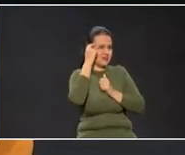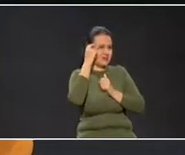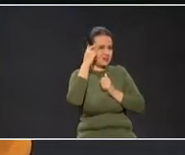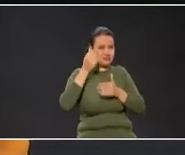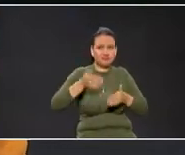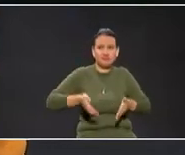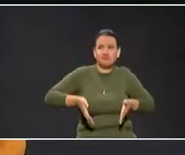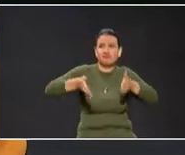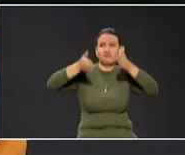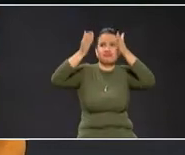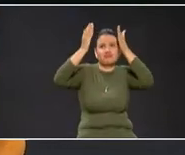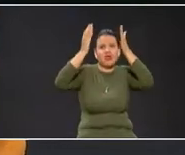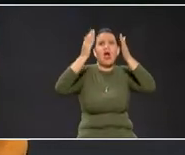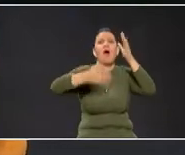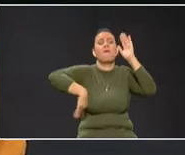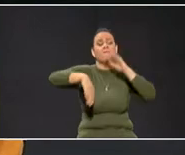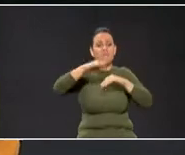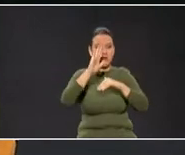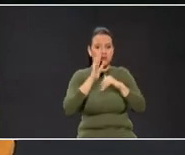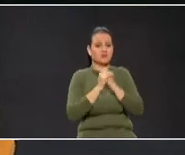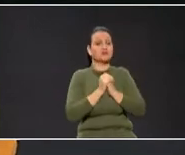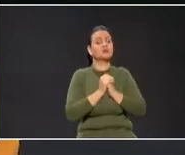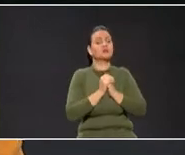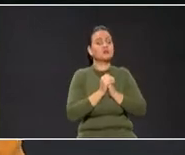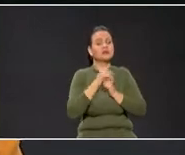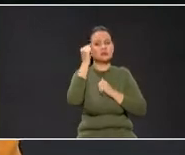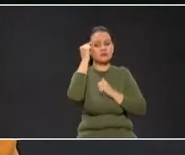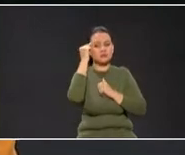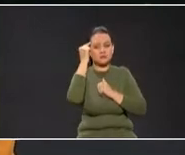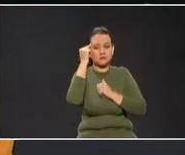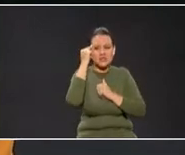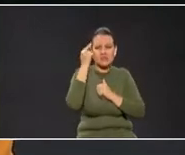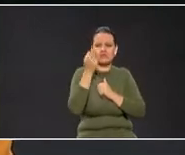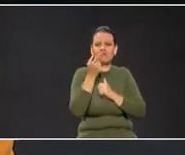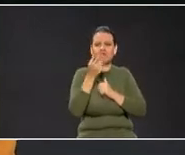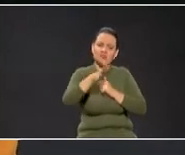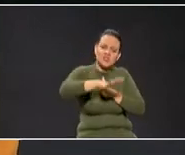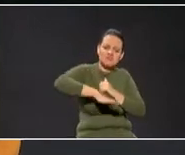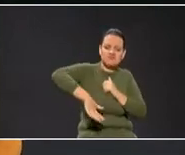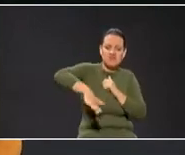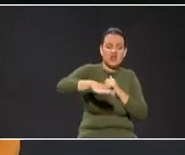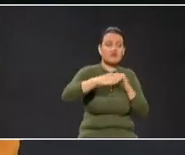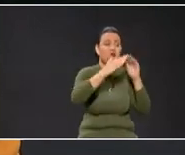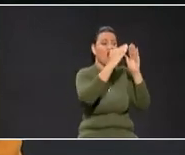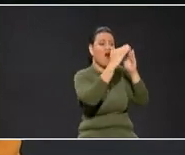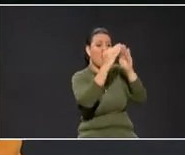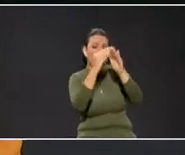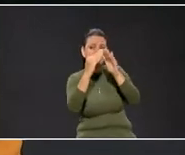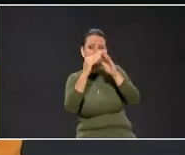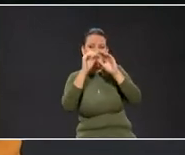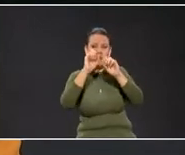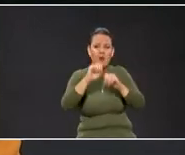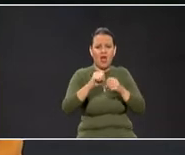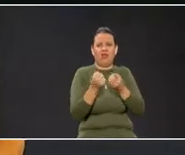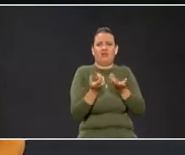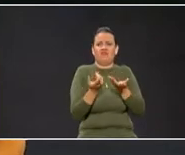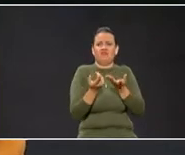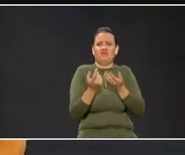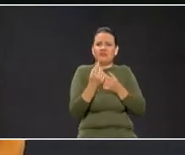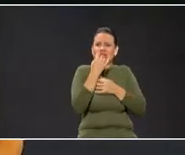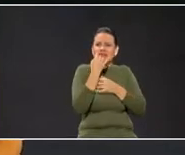en cuenta una renovación que permita tener vivienda de interés social que pueda ser